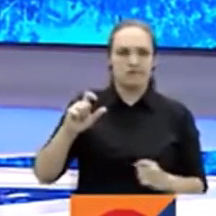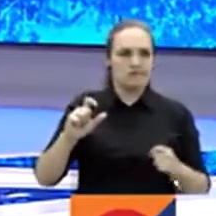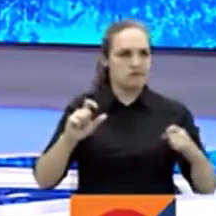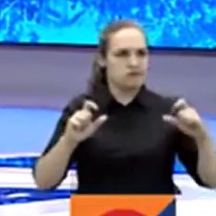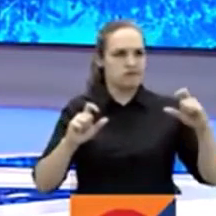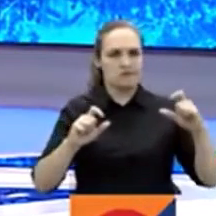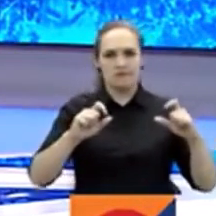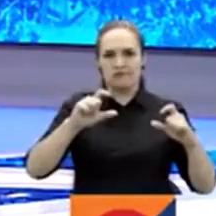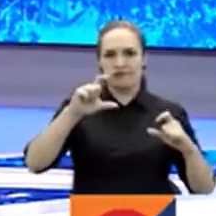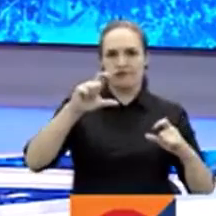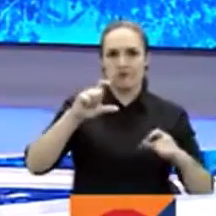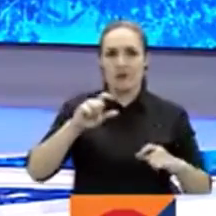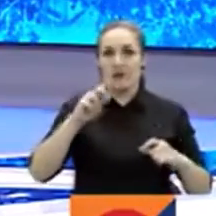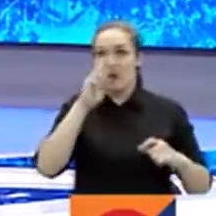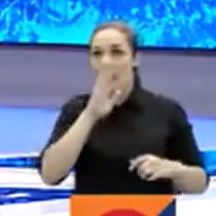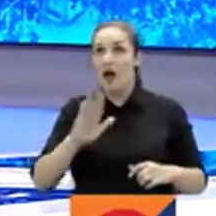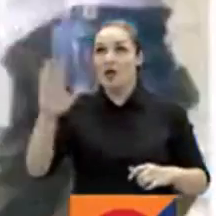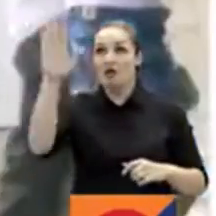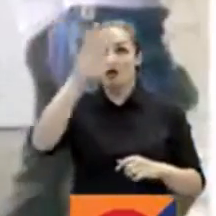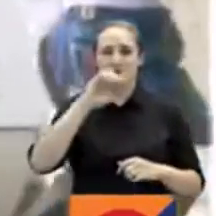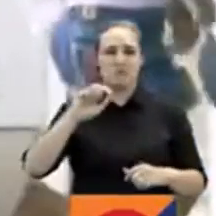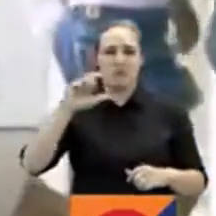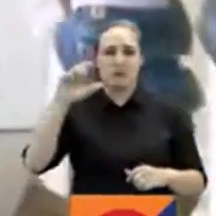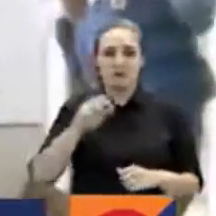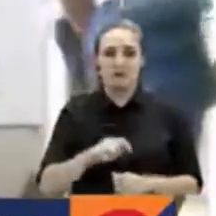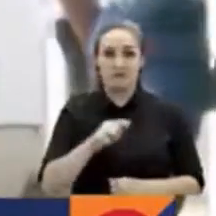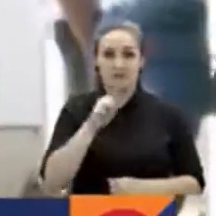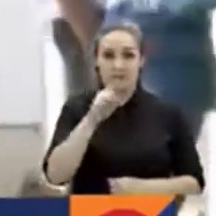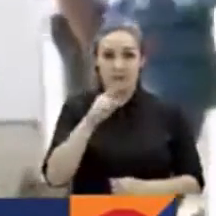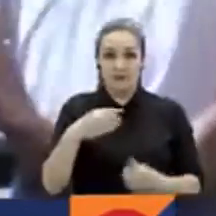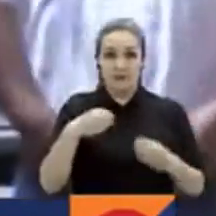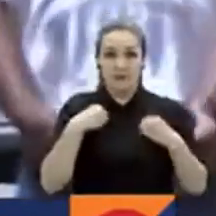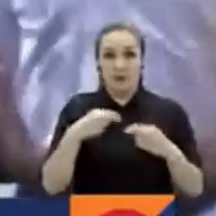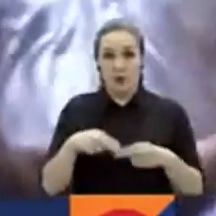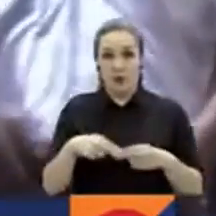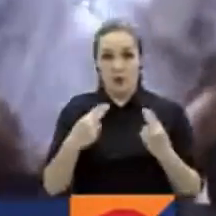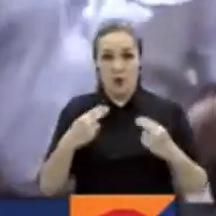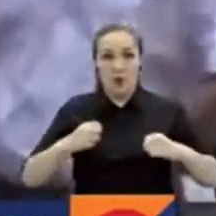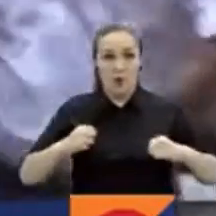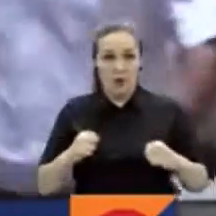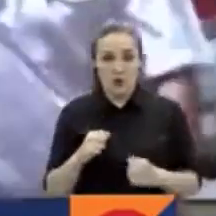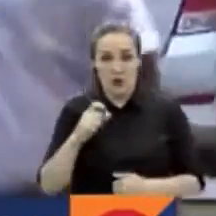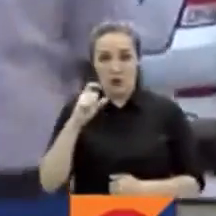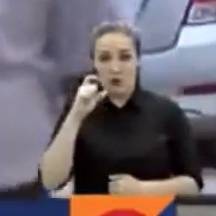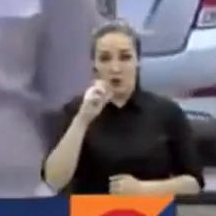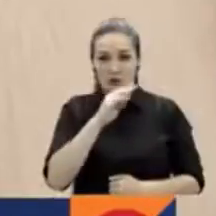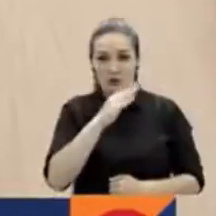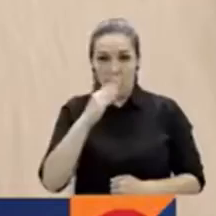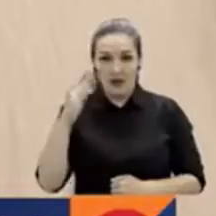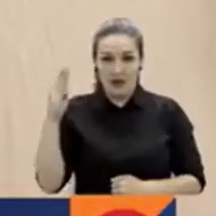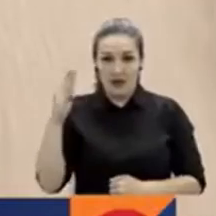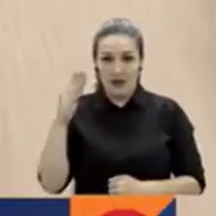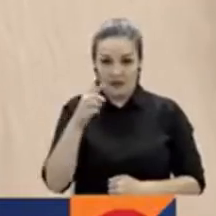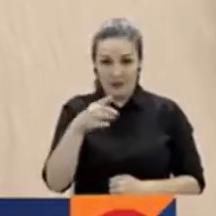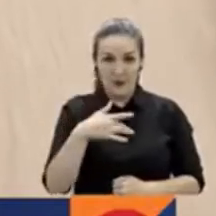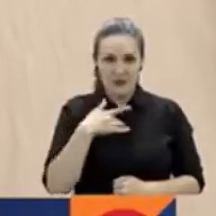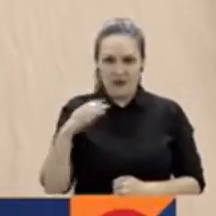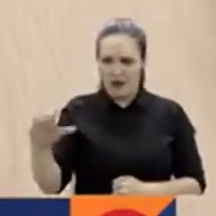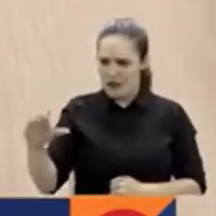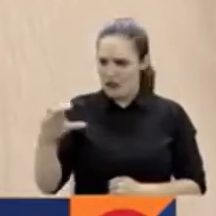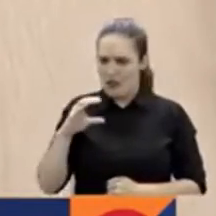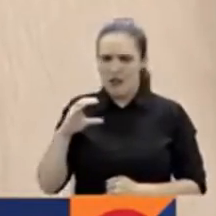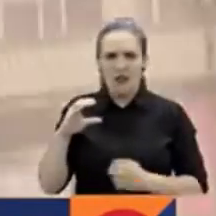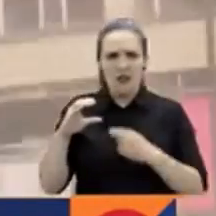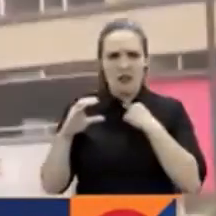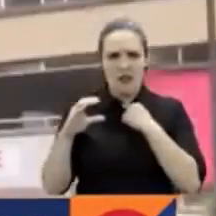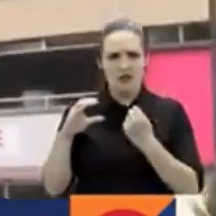por encima del promedio nacional. Si usted es de los que vive en Tunja, Bogotá, Cúcuta o Barranquilla y siente que el sueldo no le alcanzó en